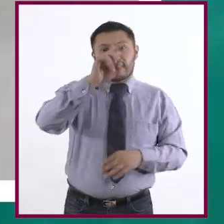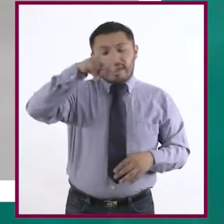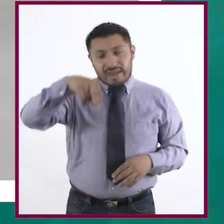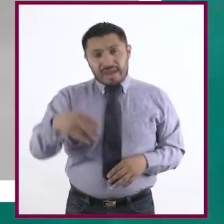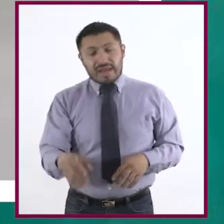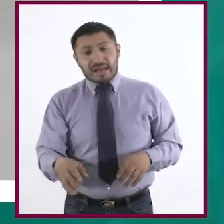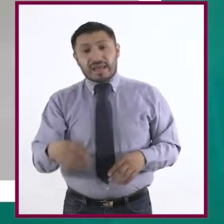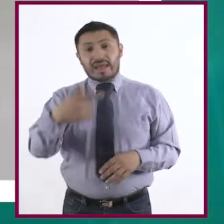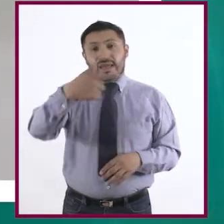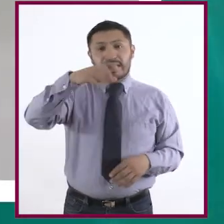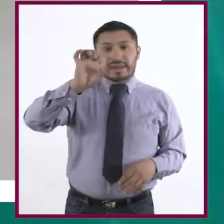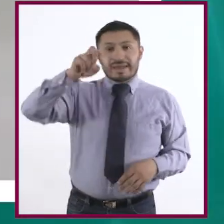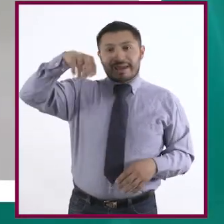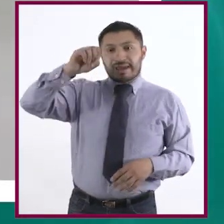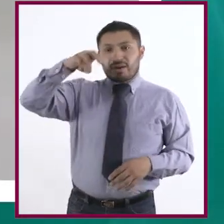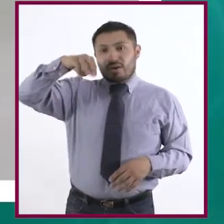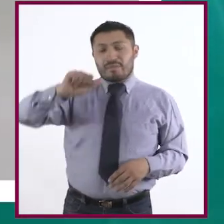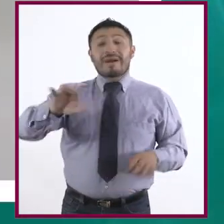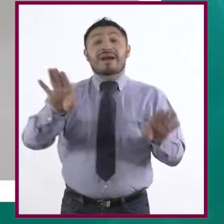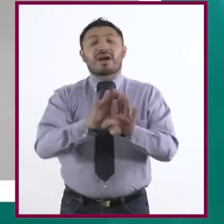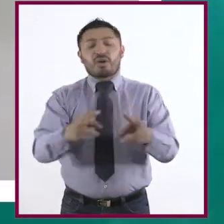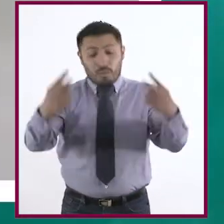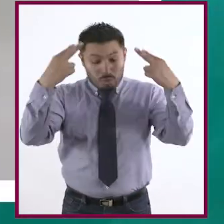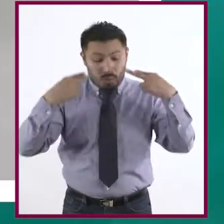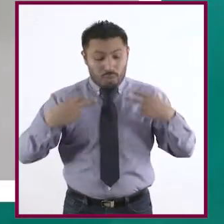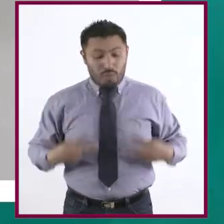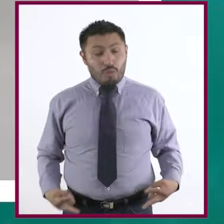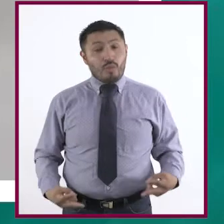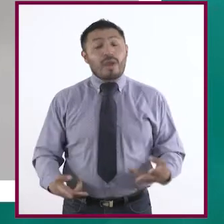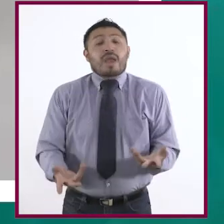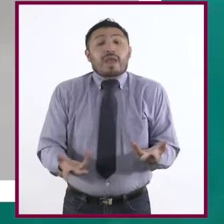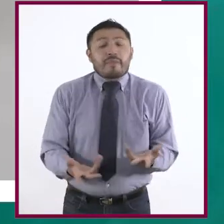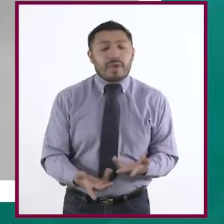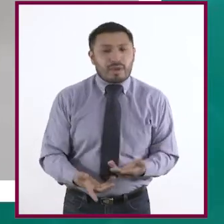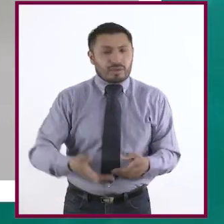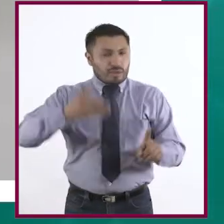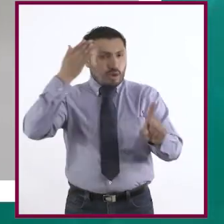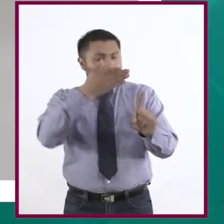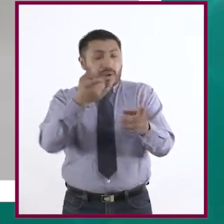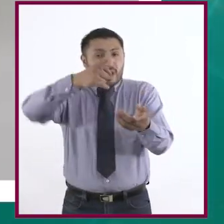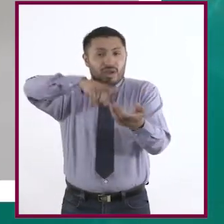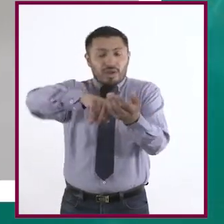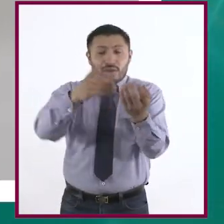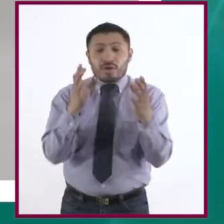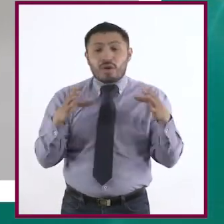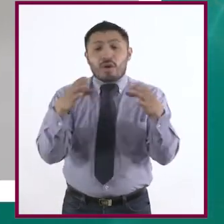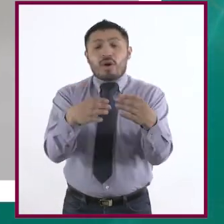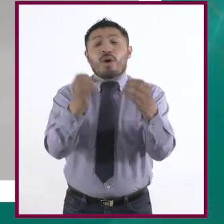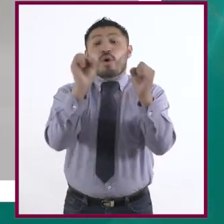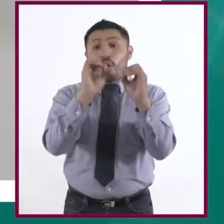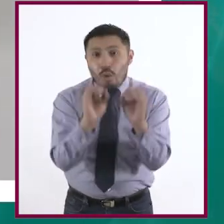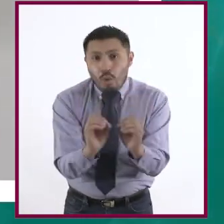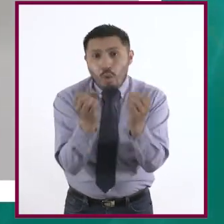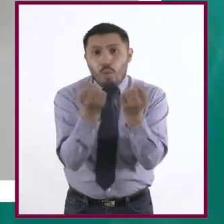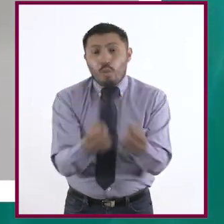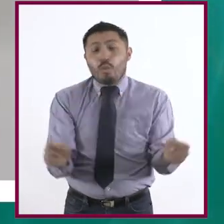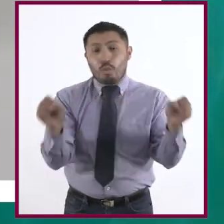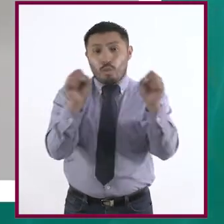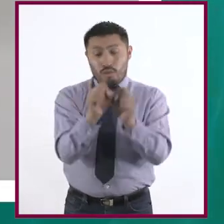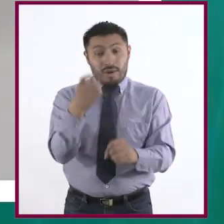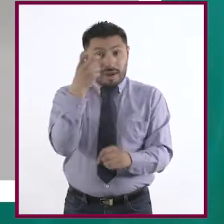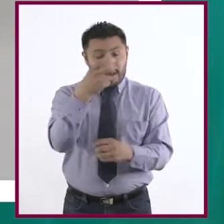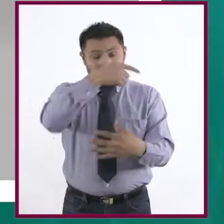vemos, que se consideran deseables en un individuo, en una comunidad o en una sociedad. Entonces,